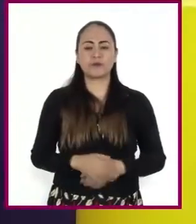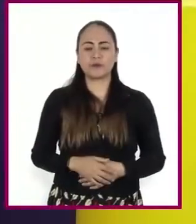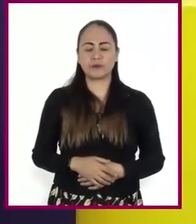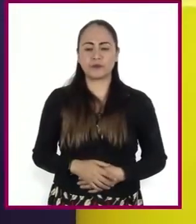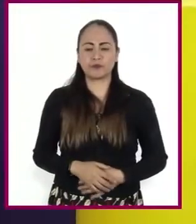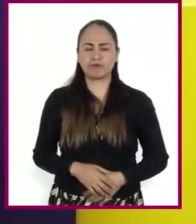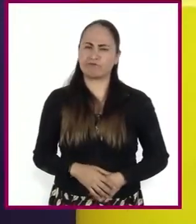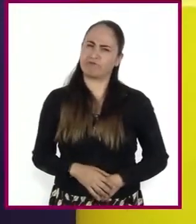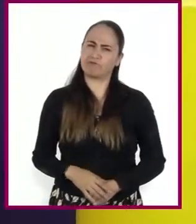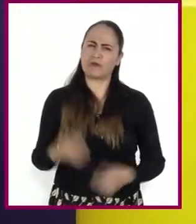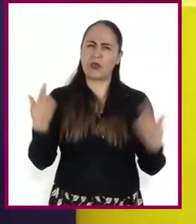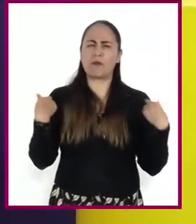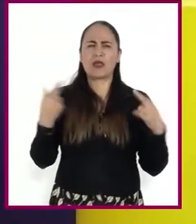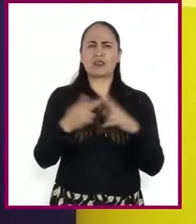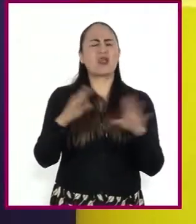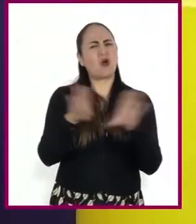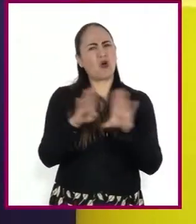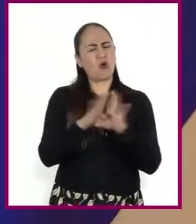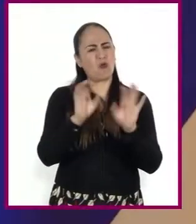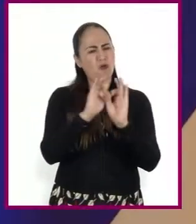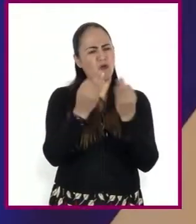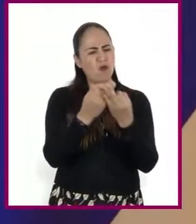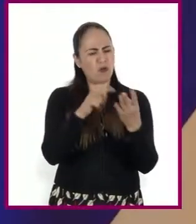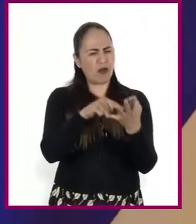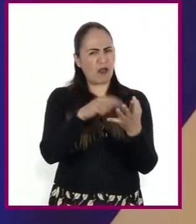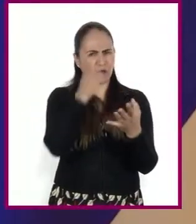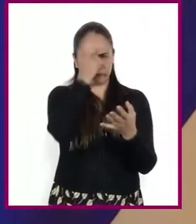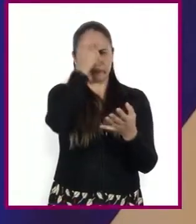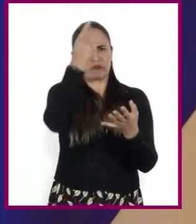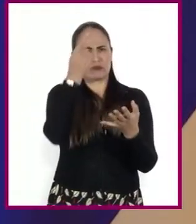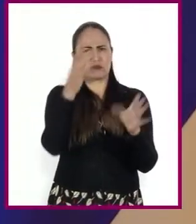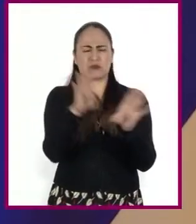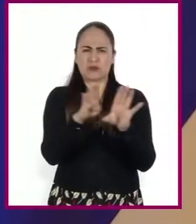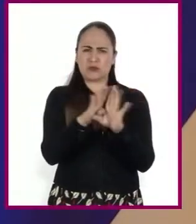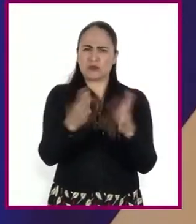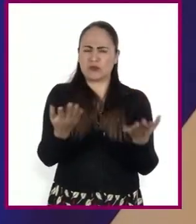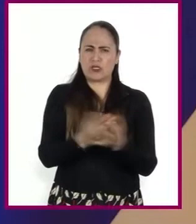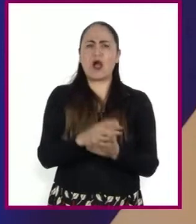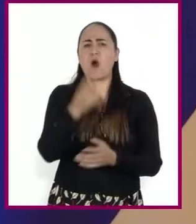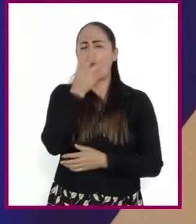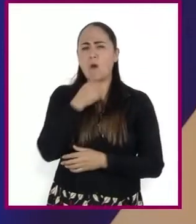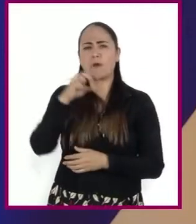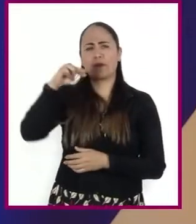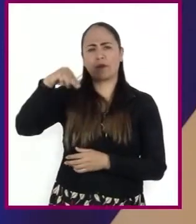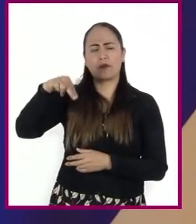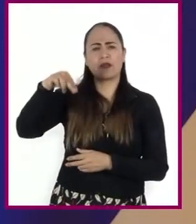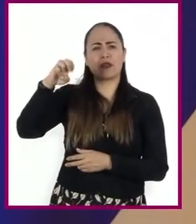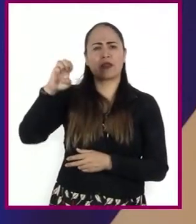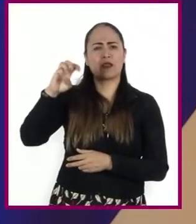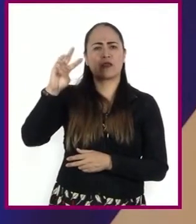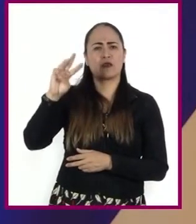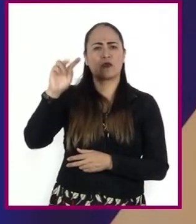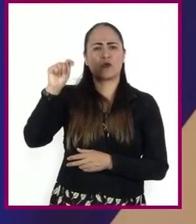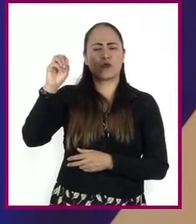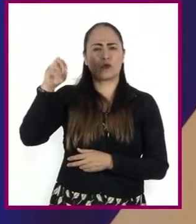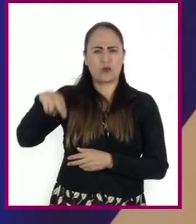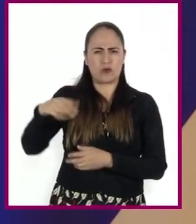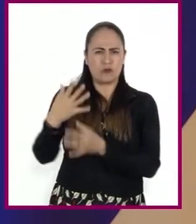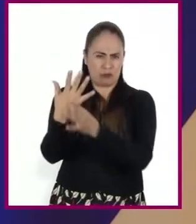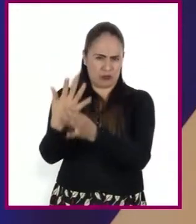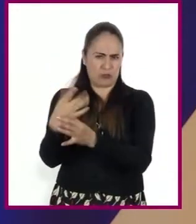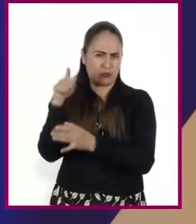Maestra, ¿cómo llegó Newton a esta fórmula? Esta ley fue formulada por Isaac Newton en uno de sus libros